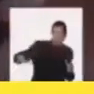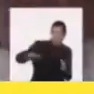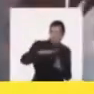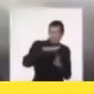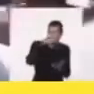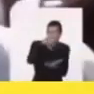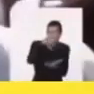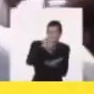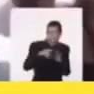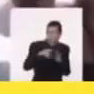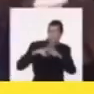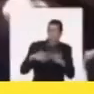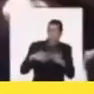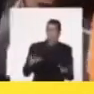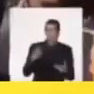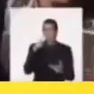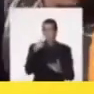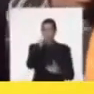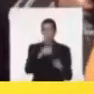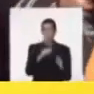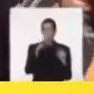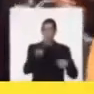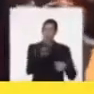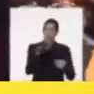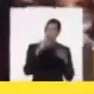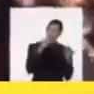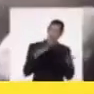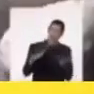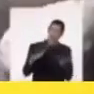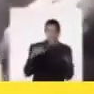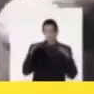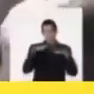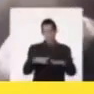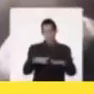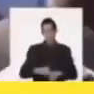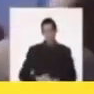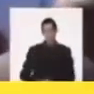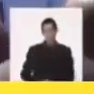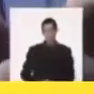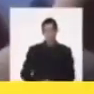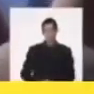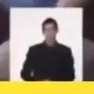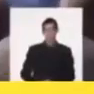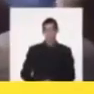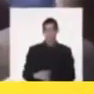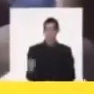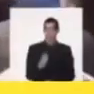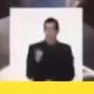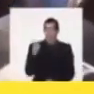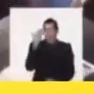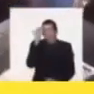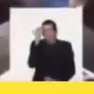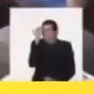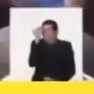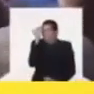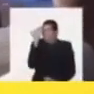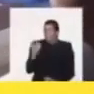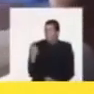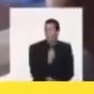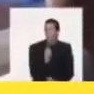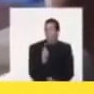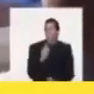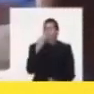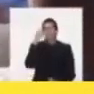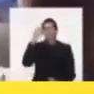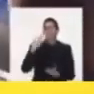que sacan a Canel a la calle. Si el pueblo en la calle no es el camino, ¿por qué